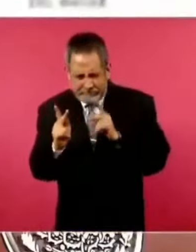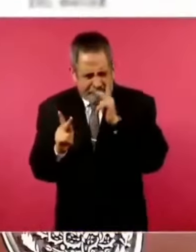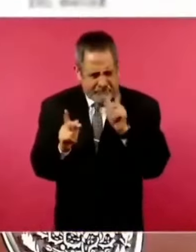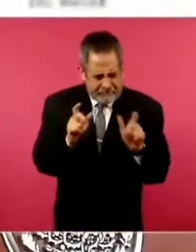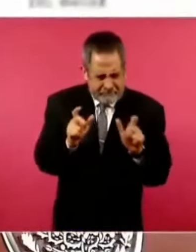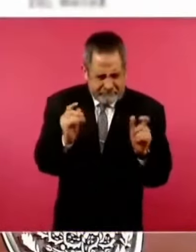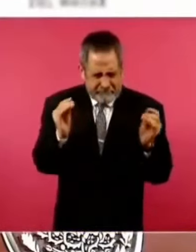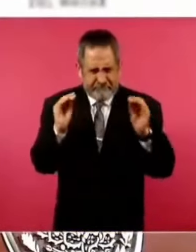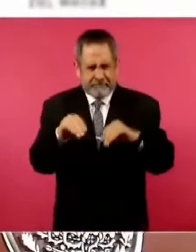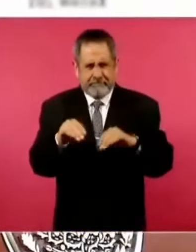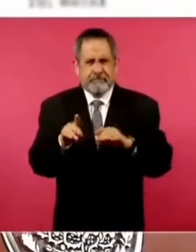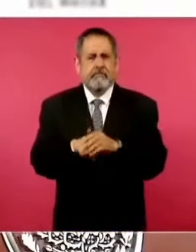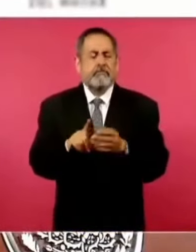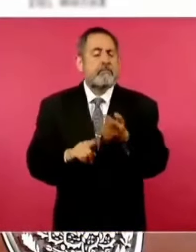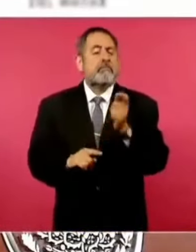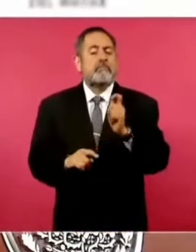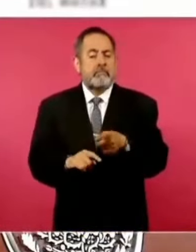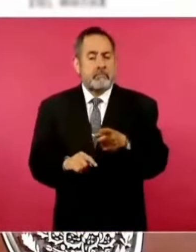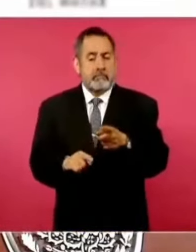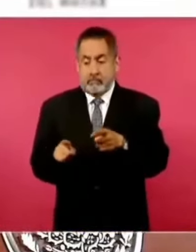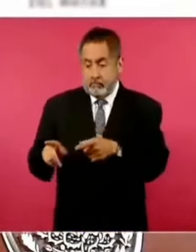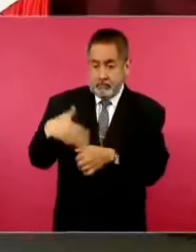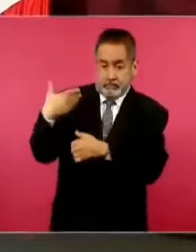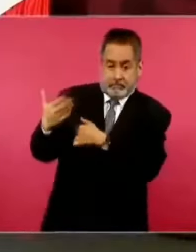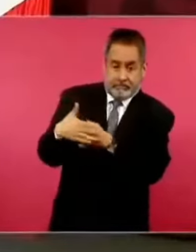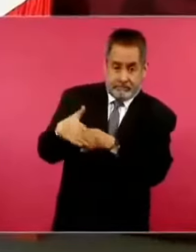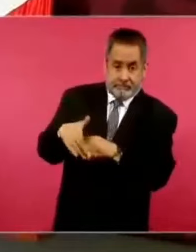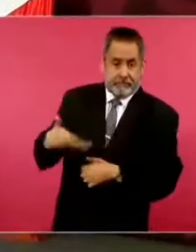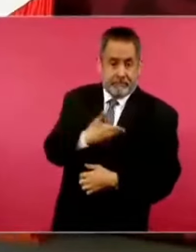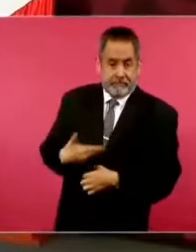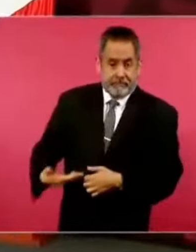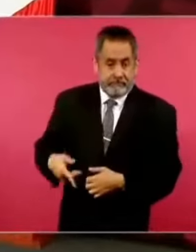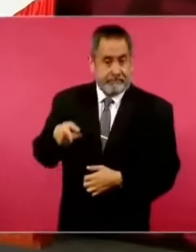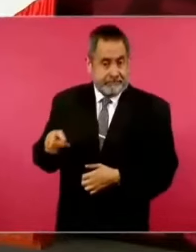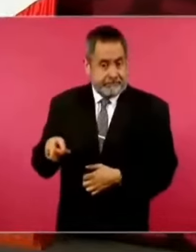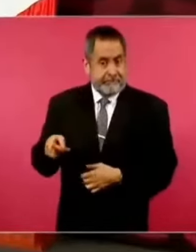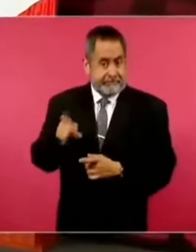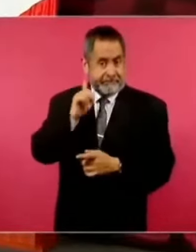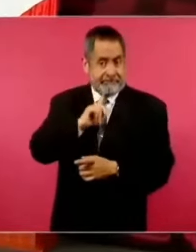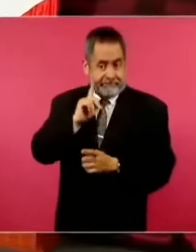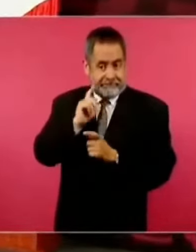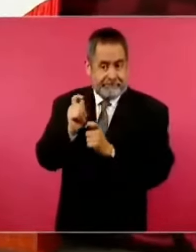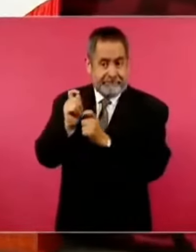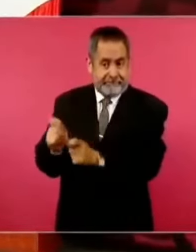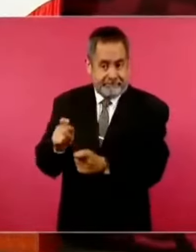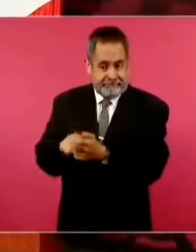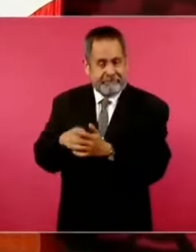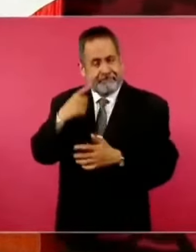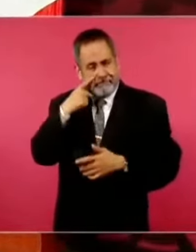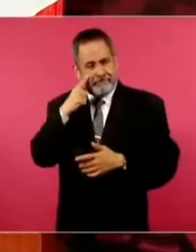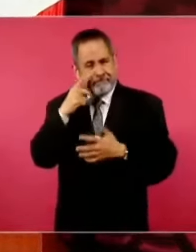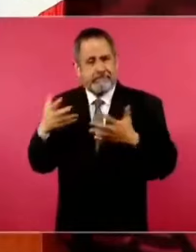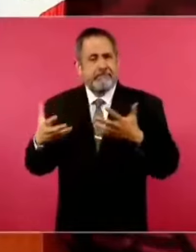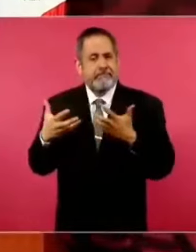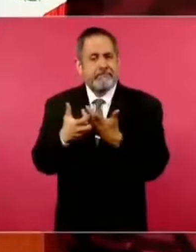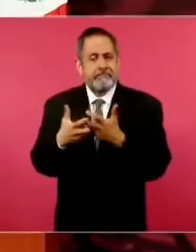cómo se combina que va a ser la próxima presidenta de México,